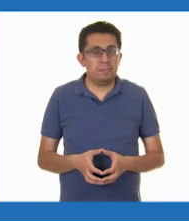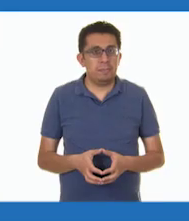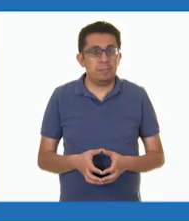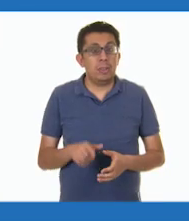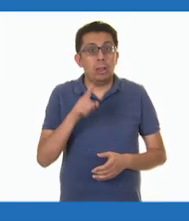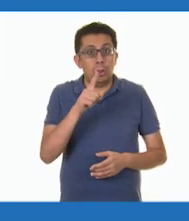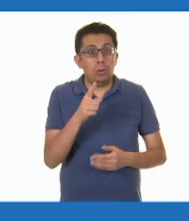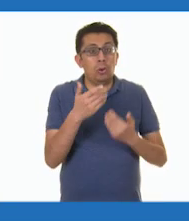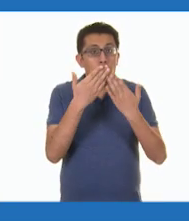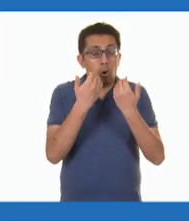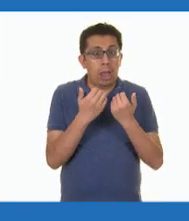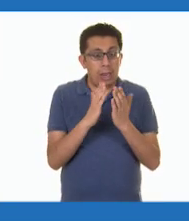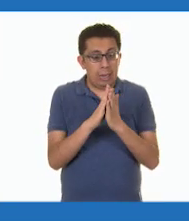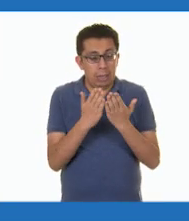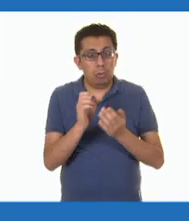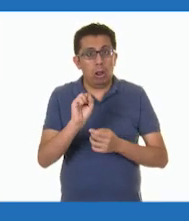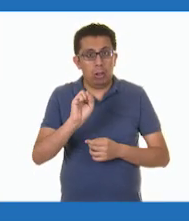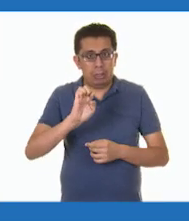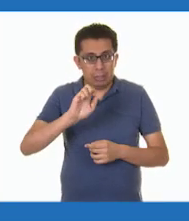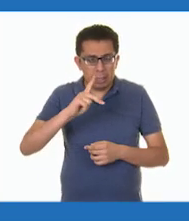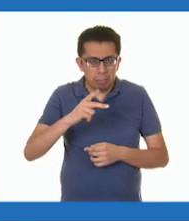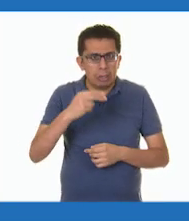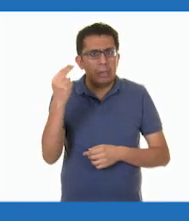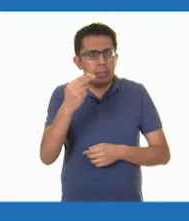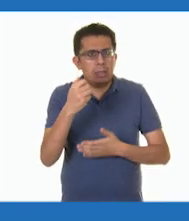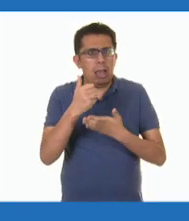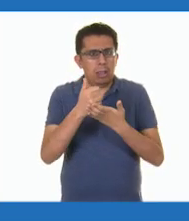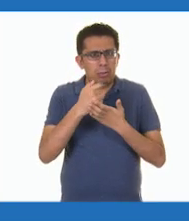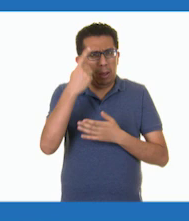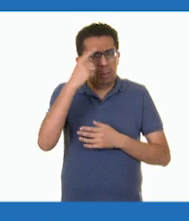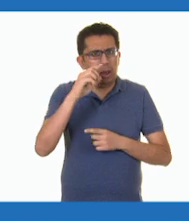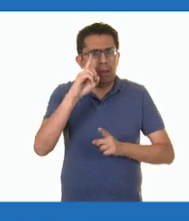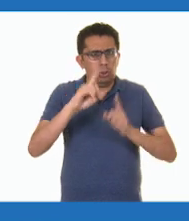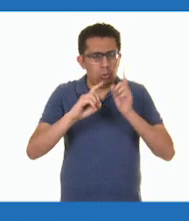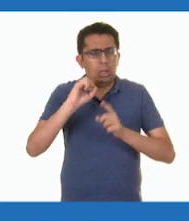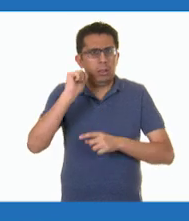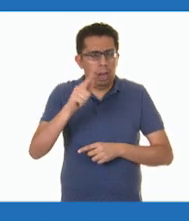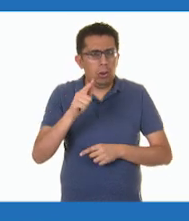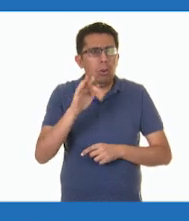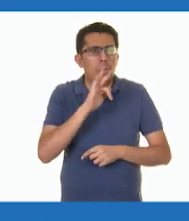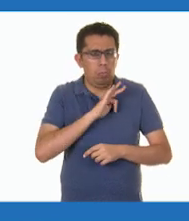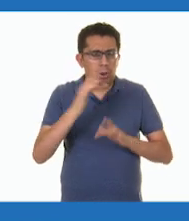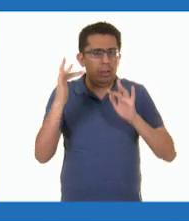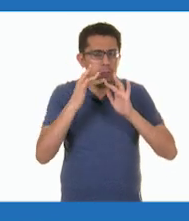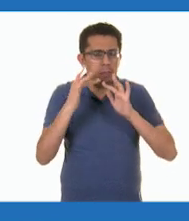Si no tienes el libro de texto o necesitas ayuda para resolver tus dudas, contáctanos.